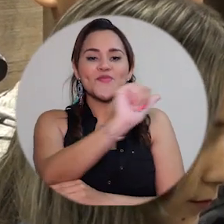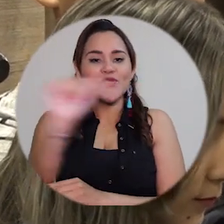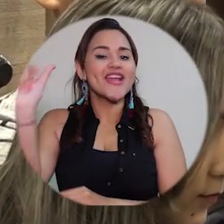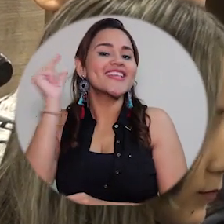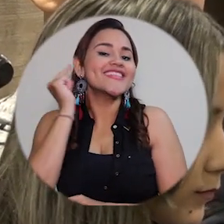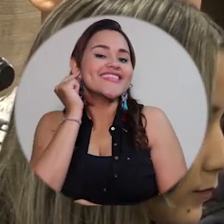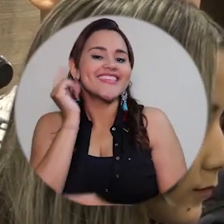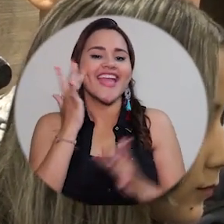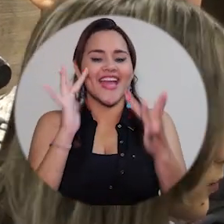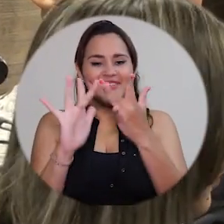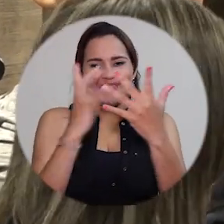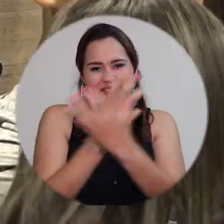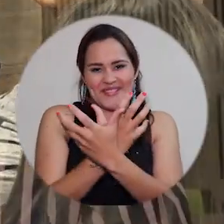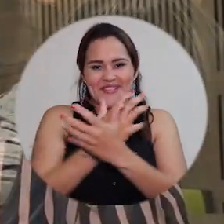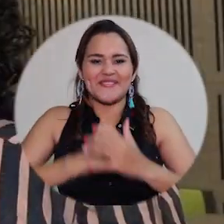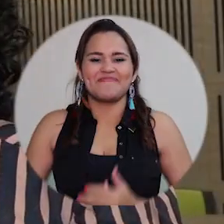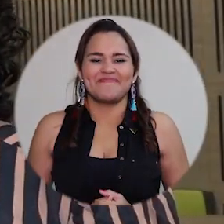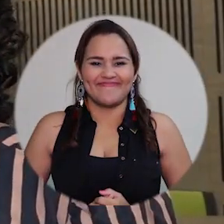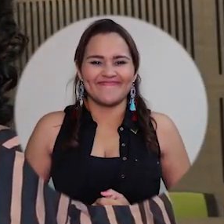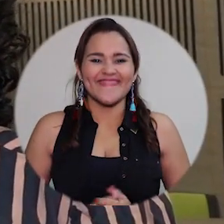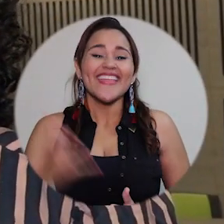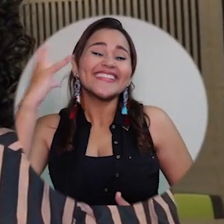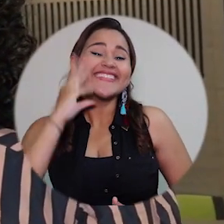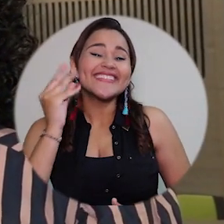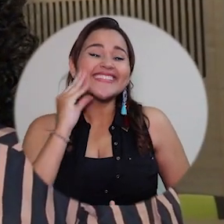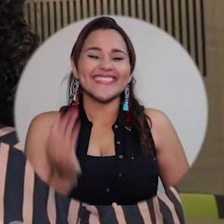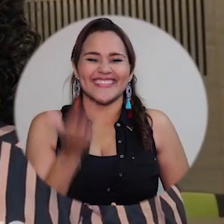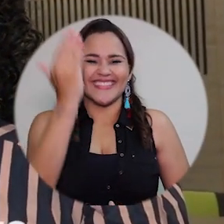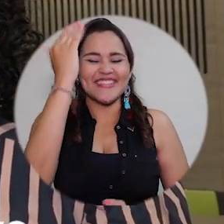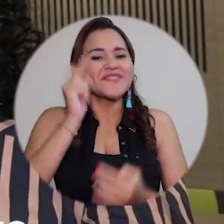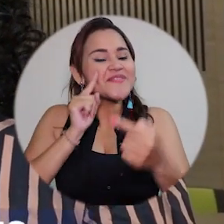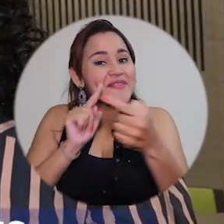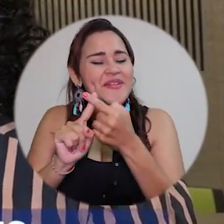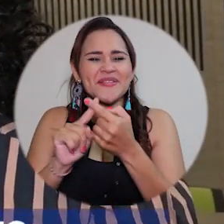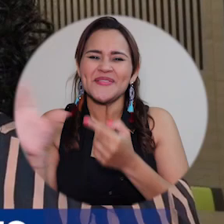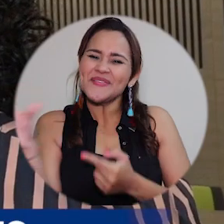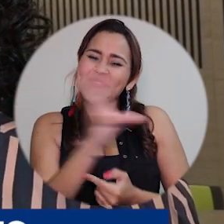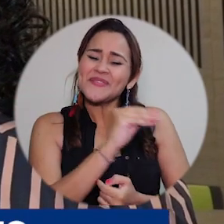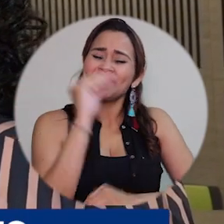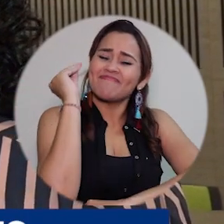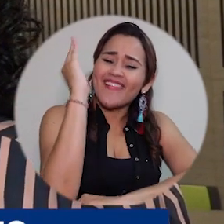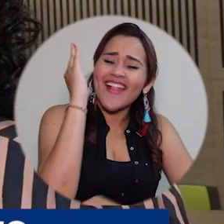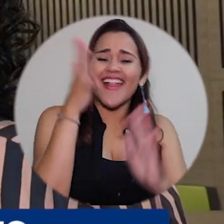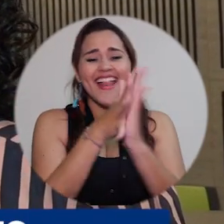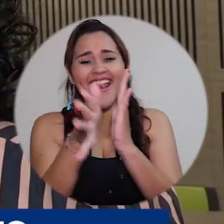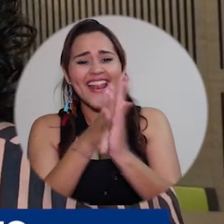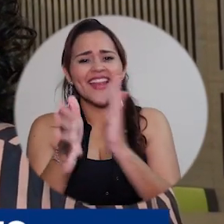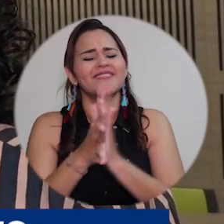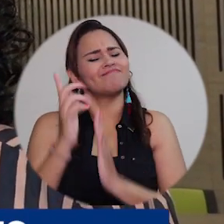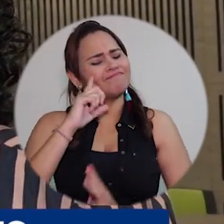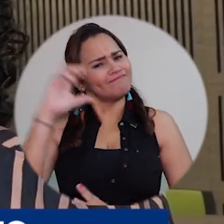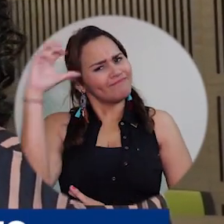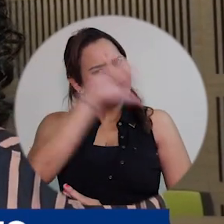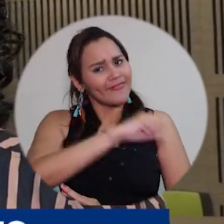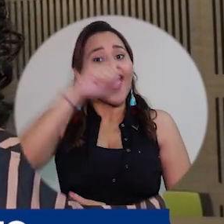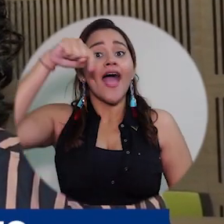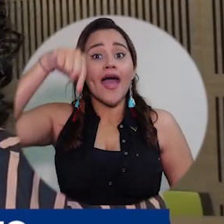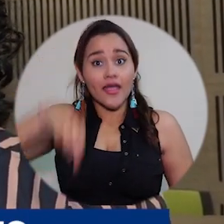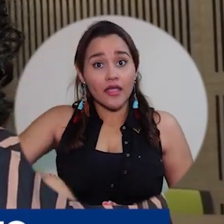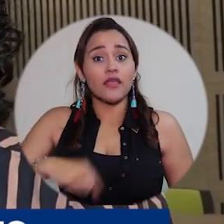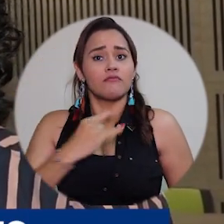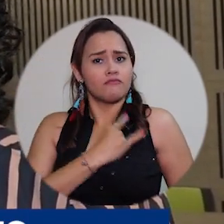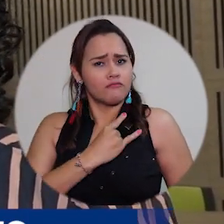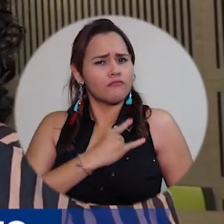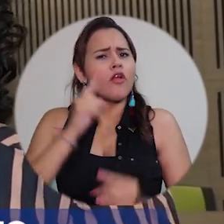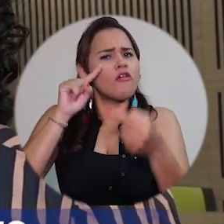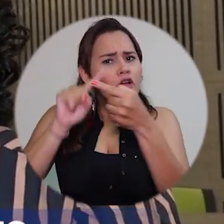ciencia fue una experiencia muy bonita de mucha visibilización de mucha articulación porque vemos cómo la universidad vincula